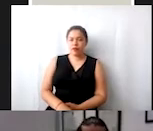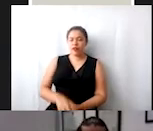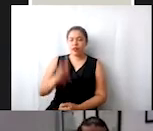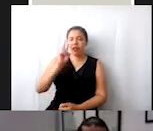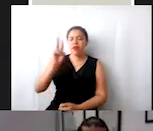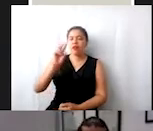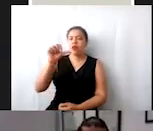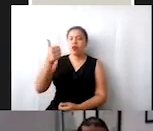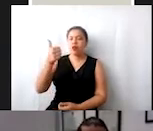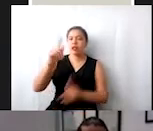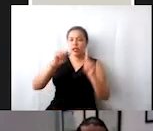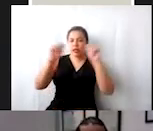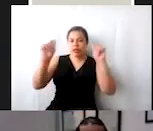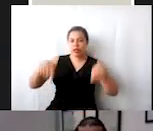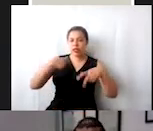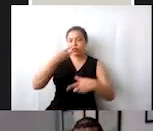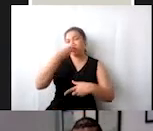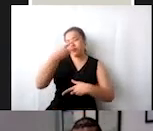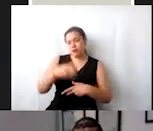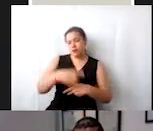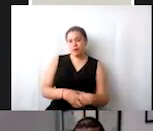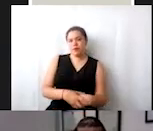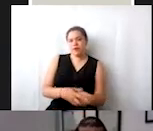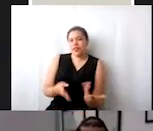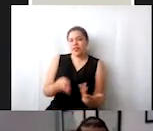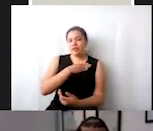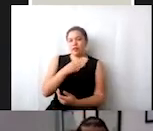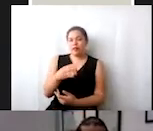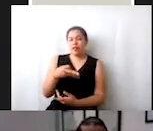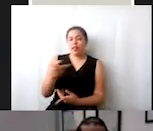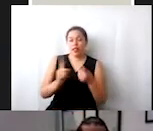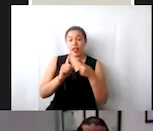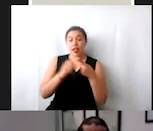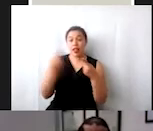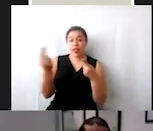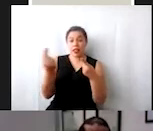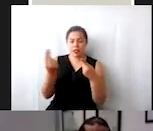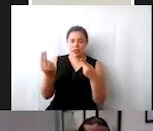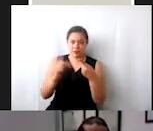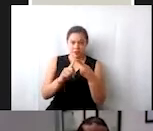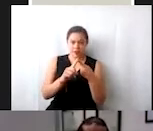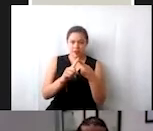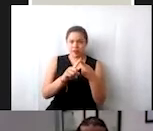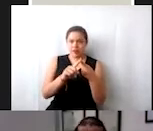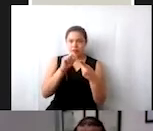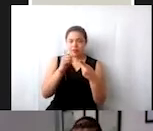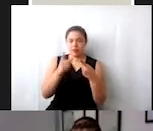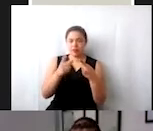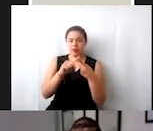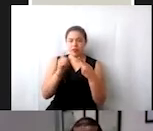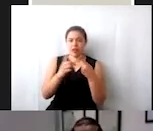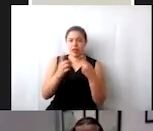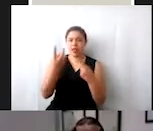una tesis que les voy a comentar. Pero bueno, este es el primer requisito. También se señala que se va a renovar cada